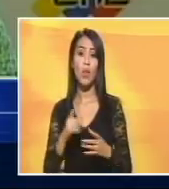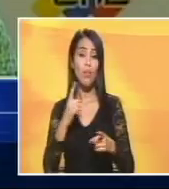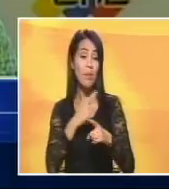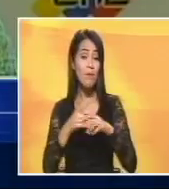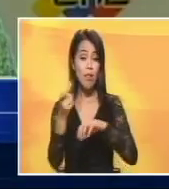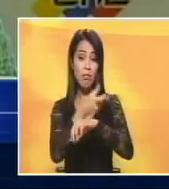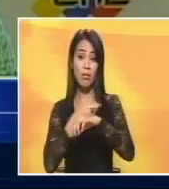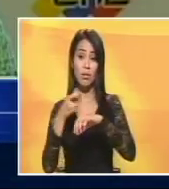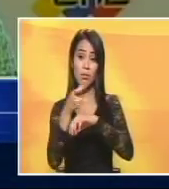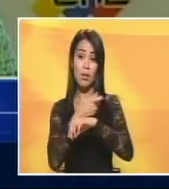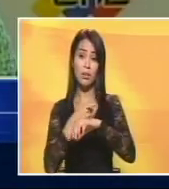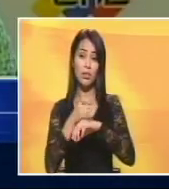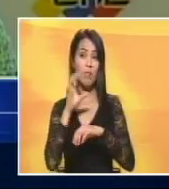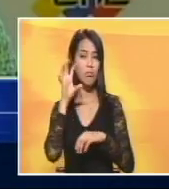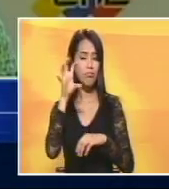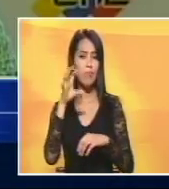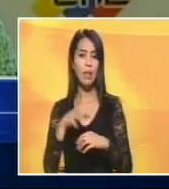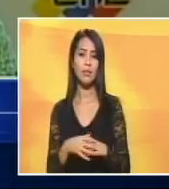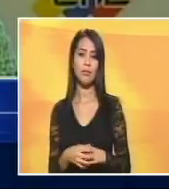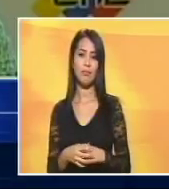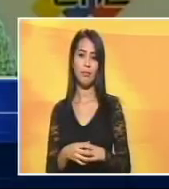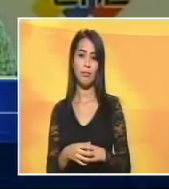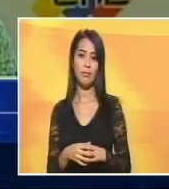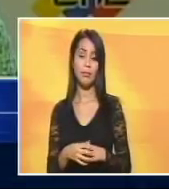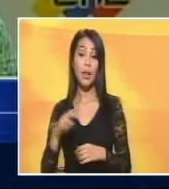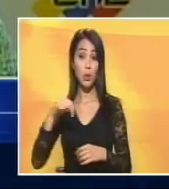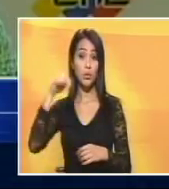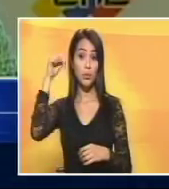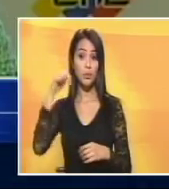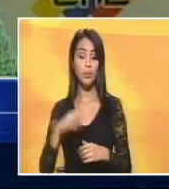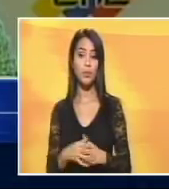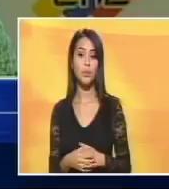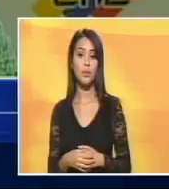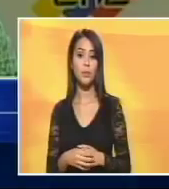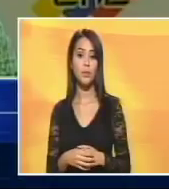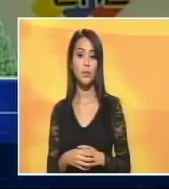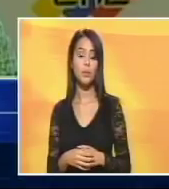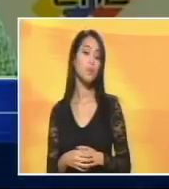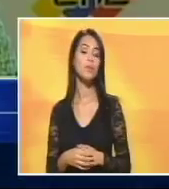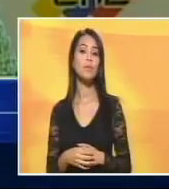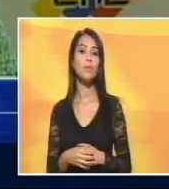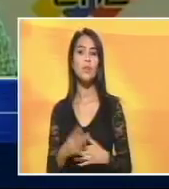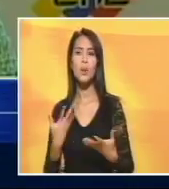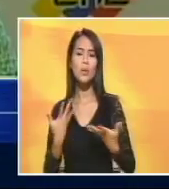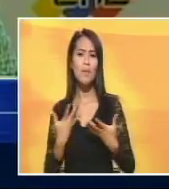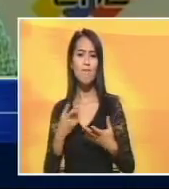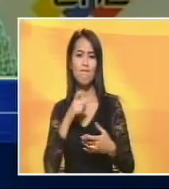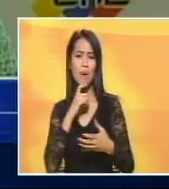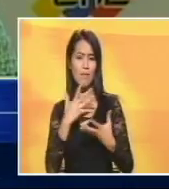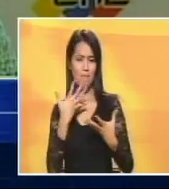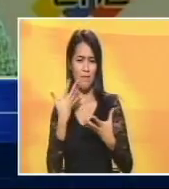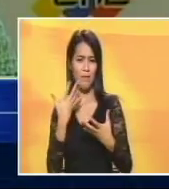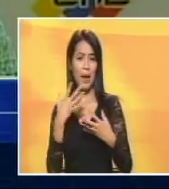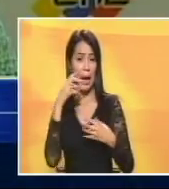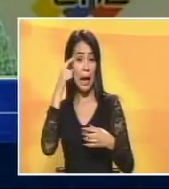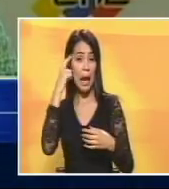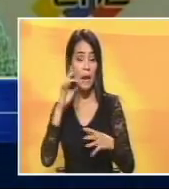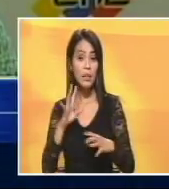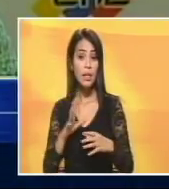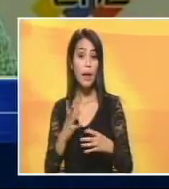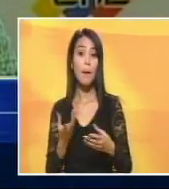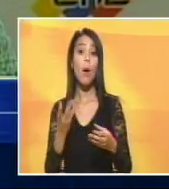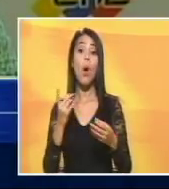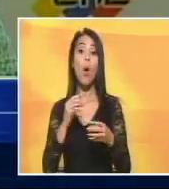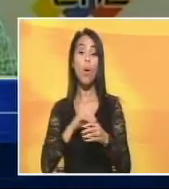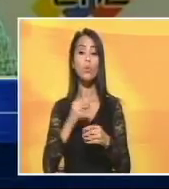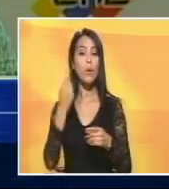gobiernos de ese país del norte. Es una falacia el señalamiento hecho a propósito